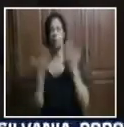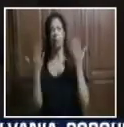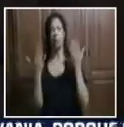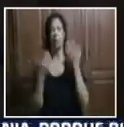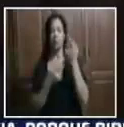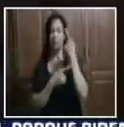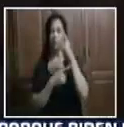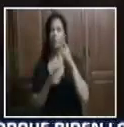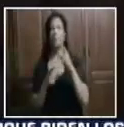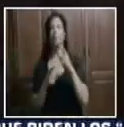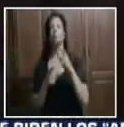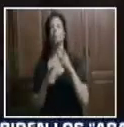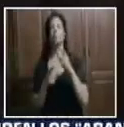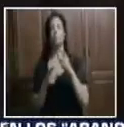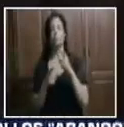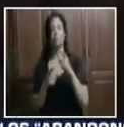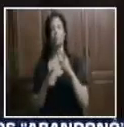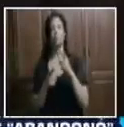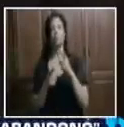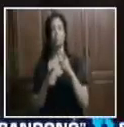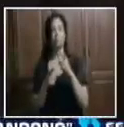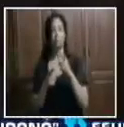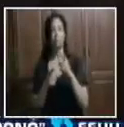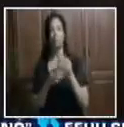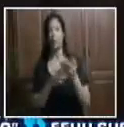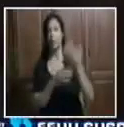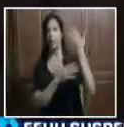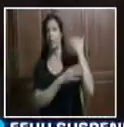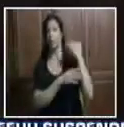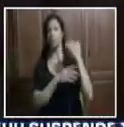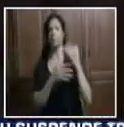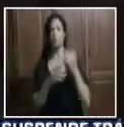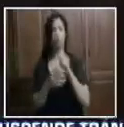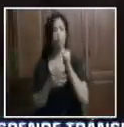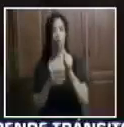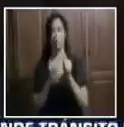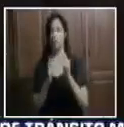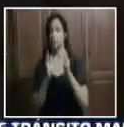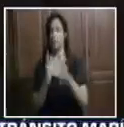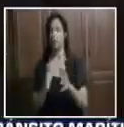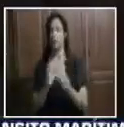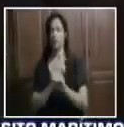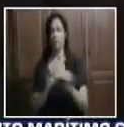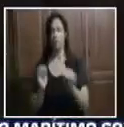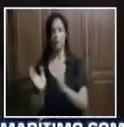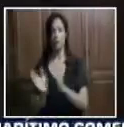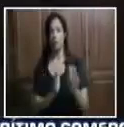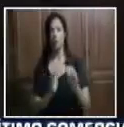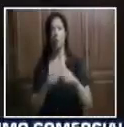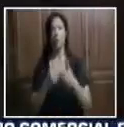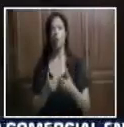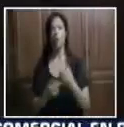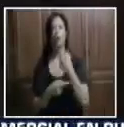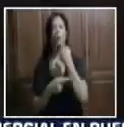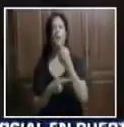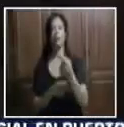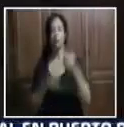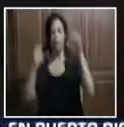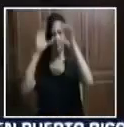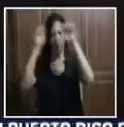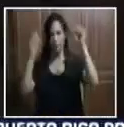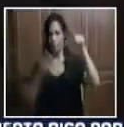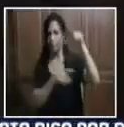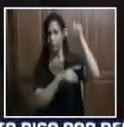el anterior gestión no dejó nada preparado, ¿cómo le dicen al presidente Abinader que